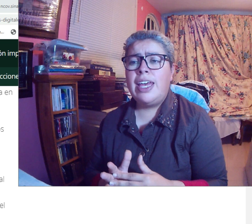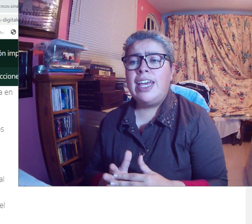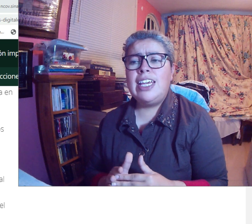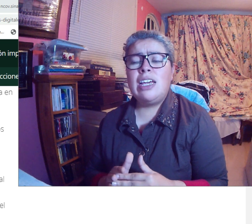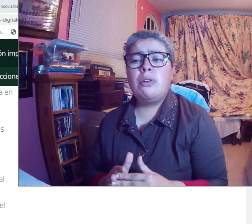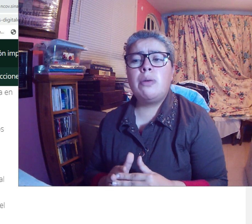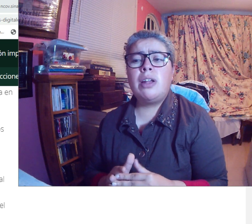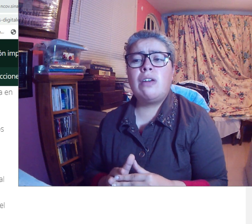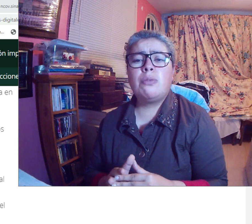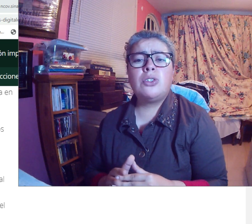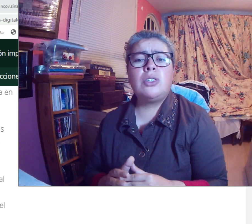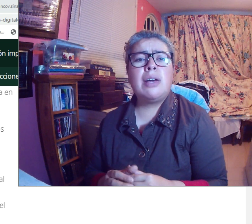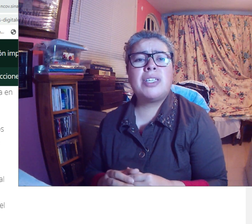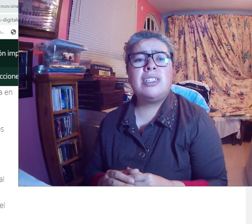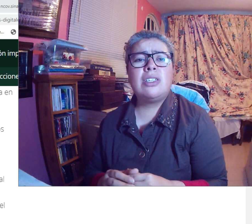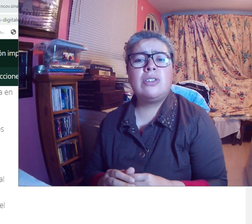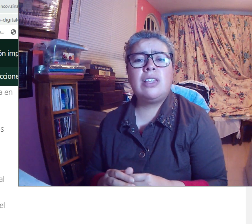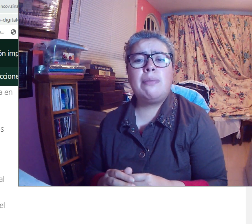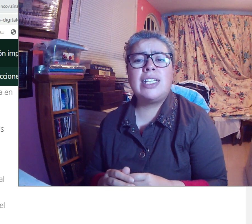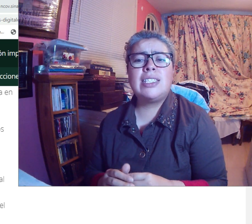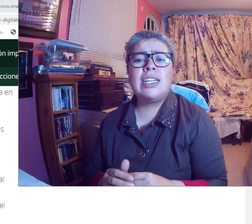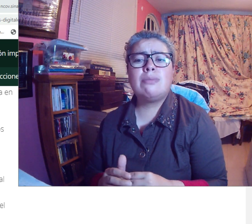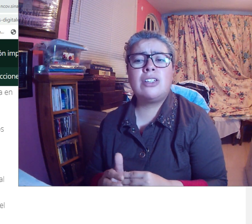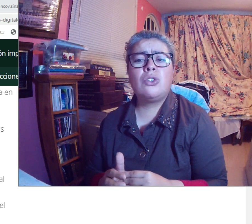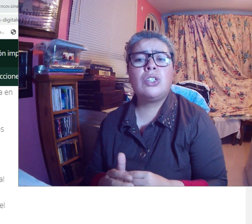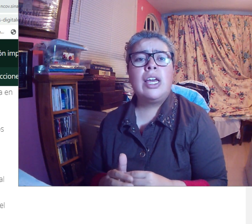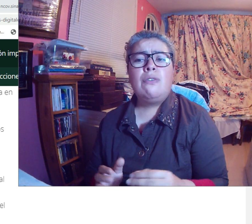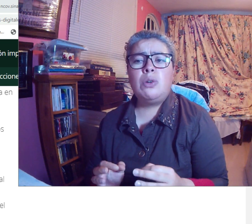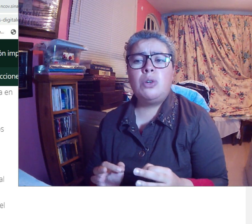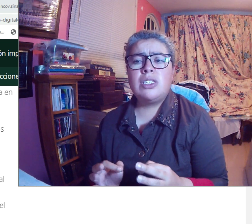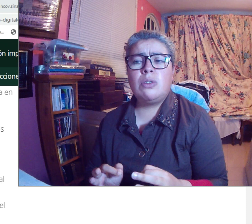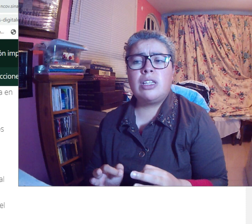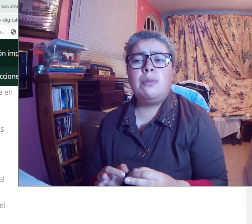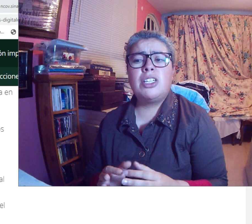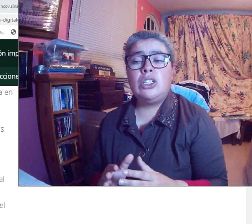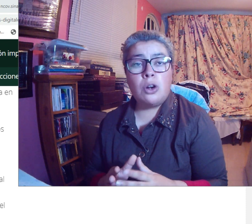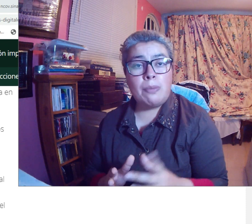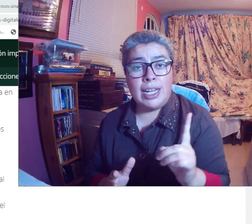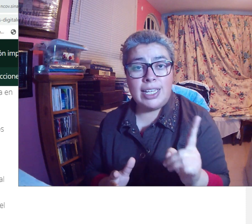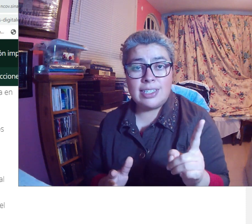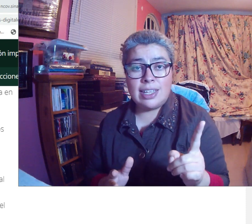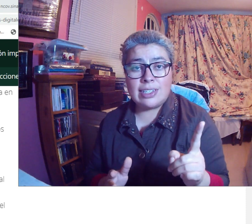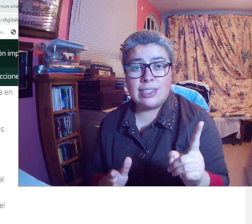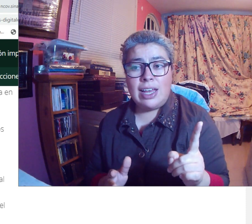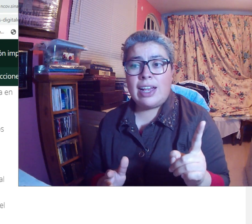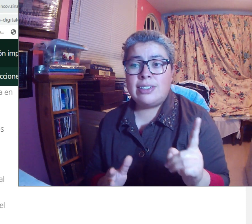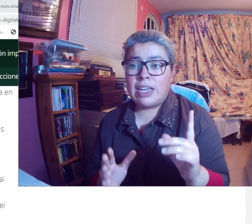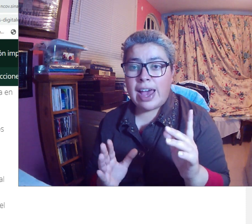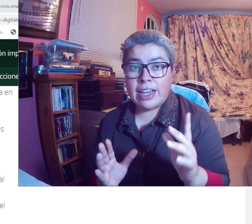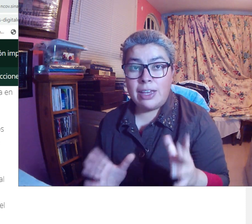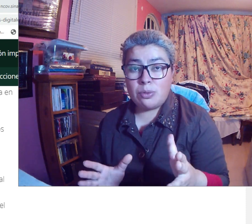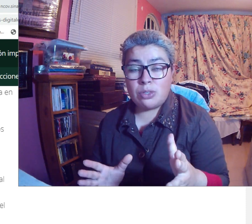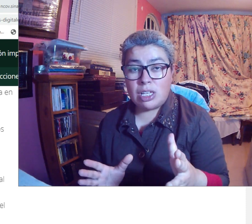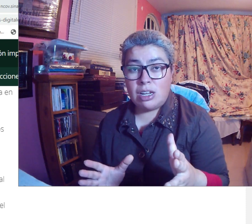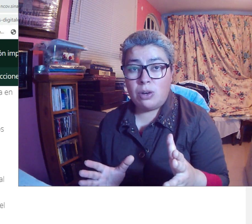Educativa y que promueve la formación y capacitación de maestras, maestros, figuras educativas y normalistas. Así es que